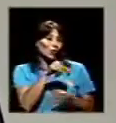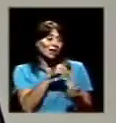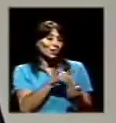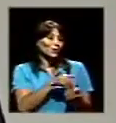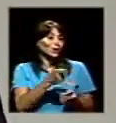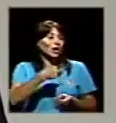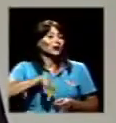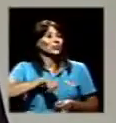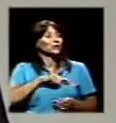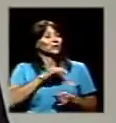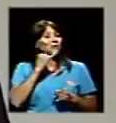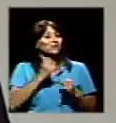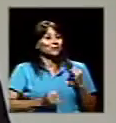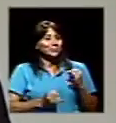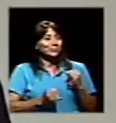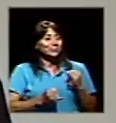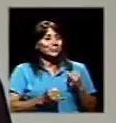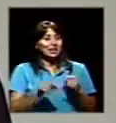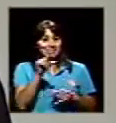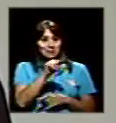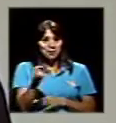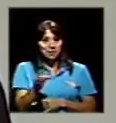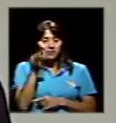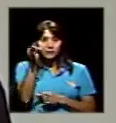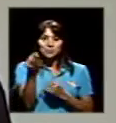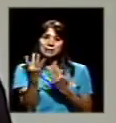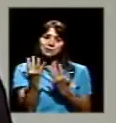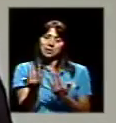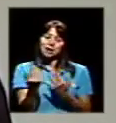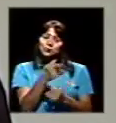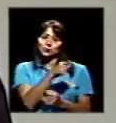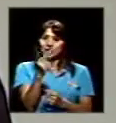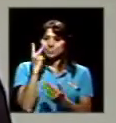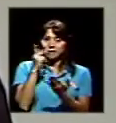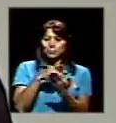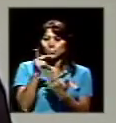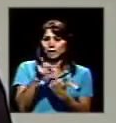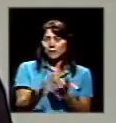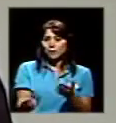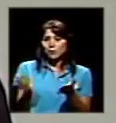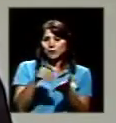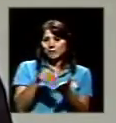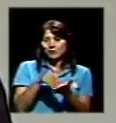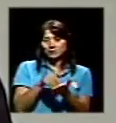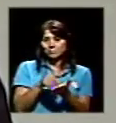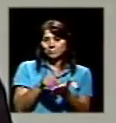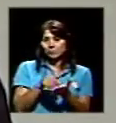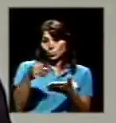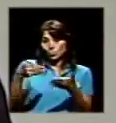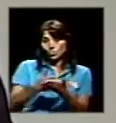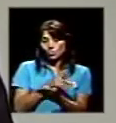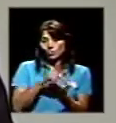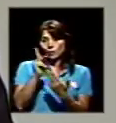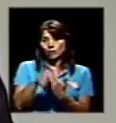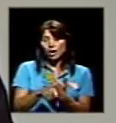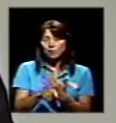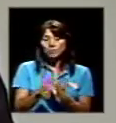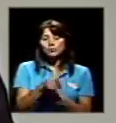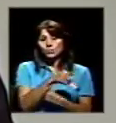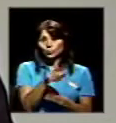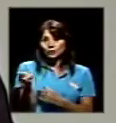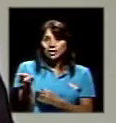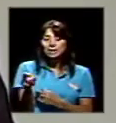entrante, cuando esperamos que nos vuelvan a acompañar con un programa que esperamos ustedes lo encuentren